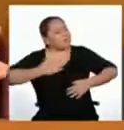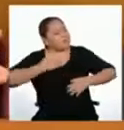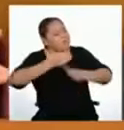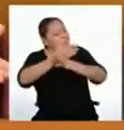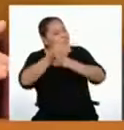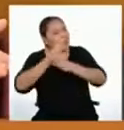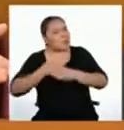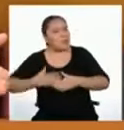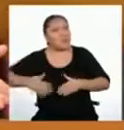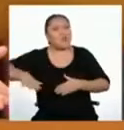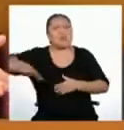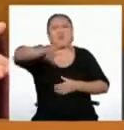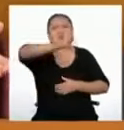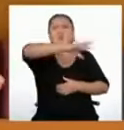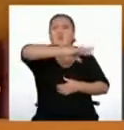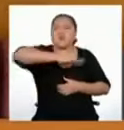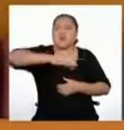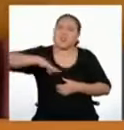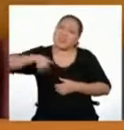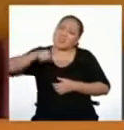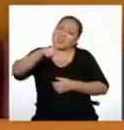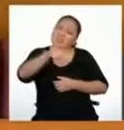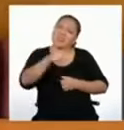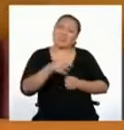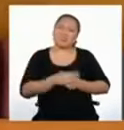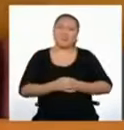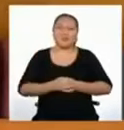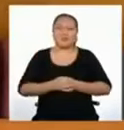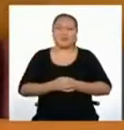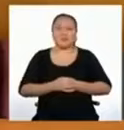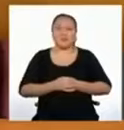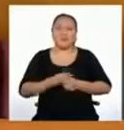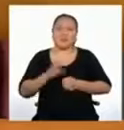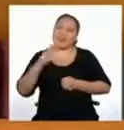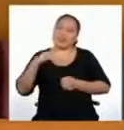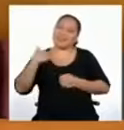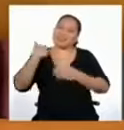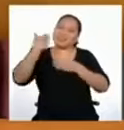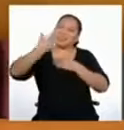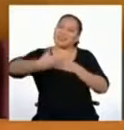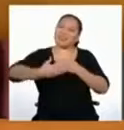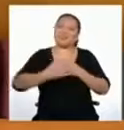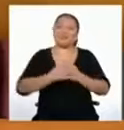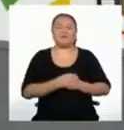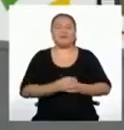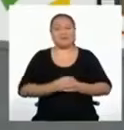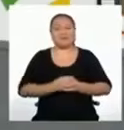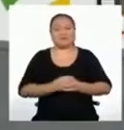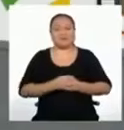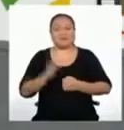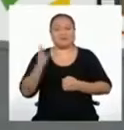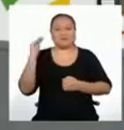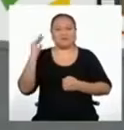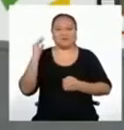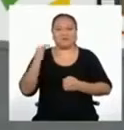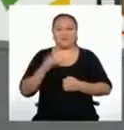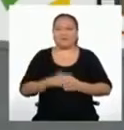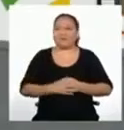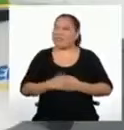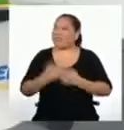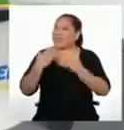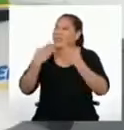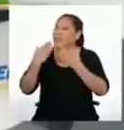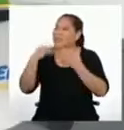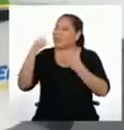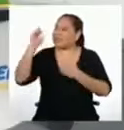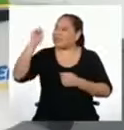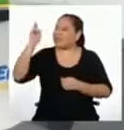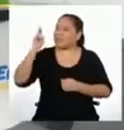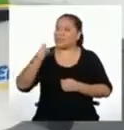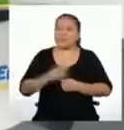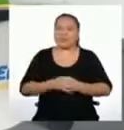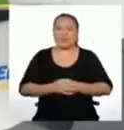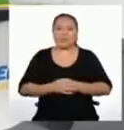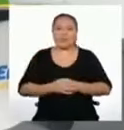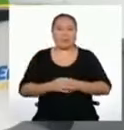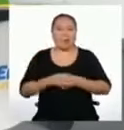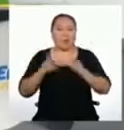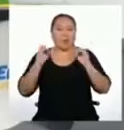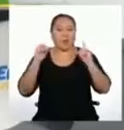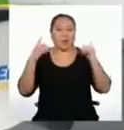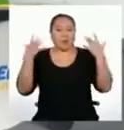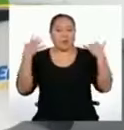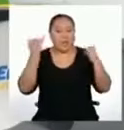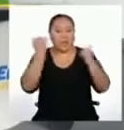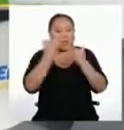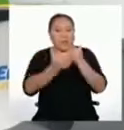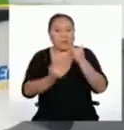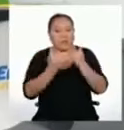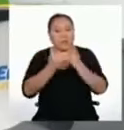compartir con todas y todos ustedes. ¡Hasta pronto! Muchas gracias, profesora. Bueno, hemos